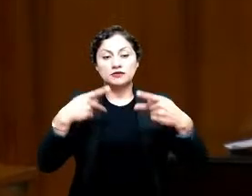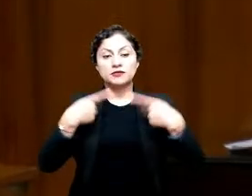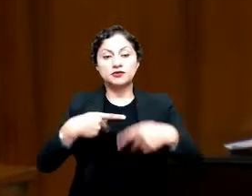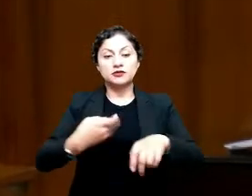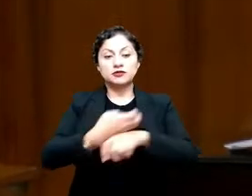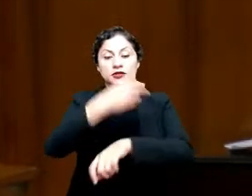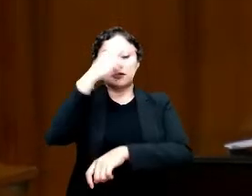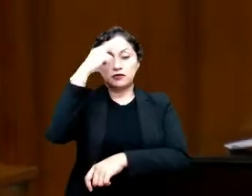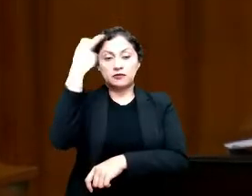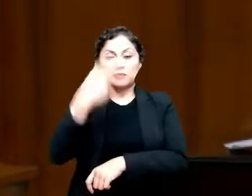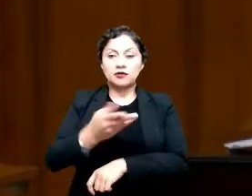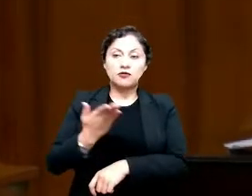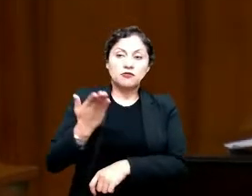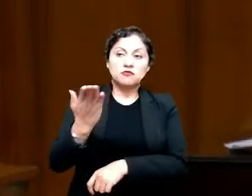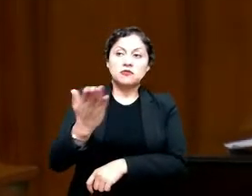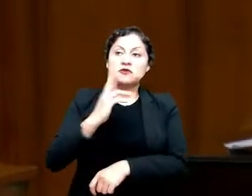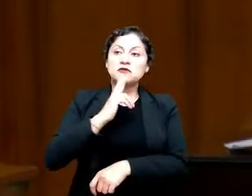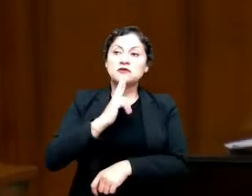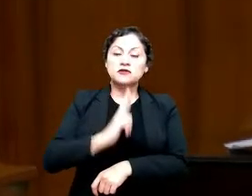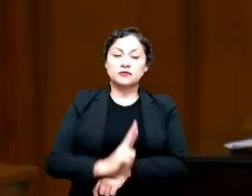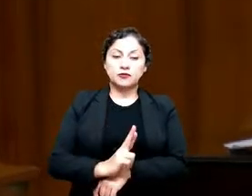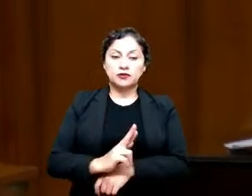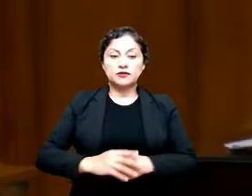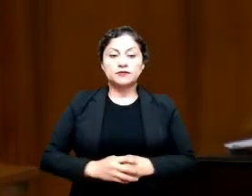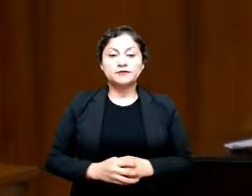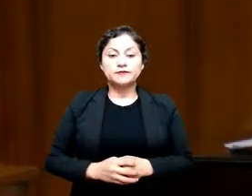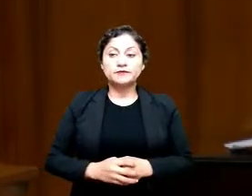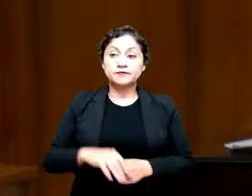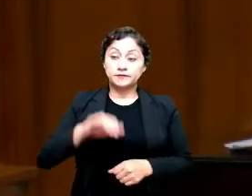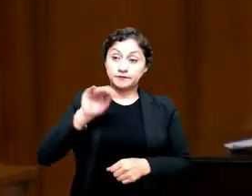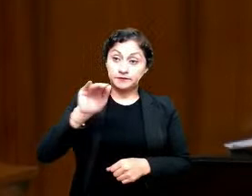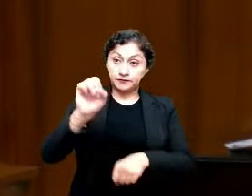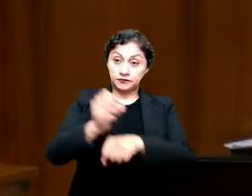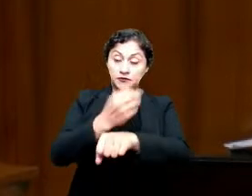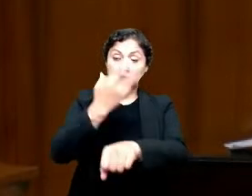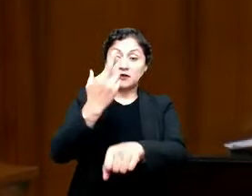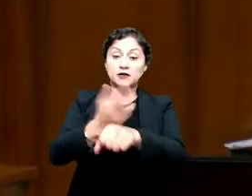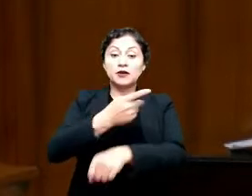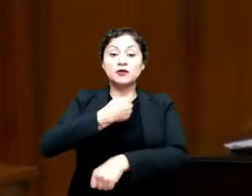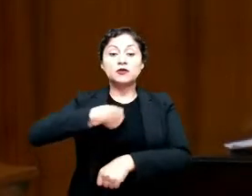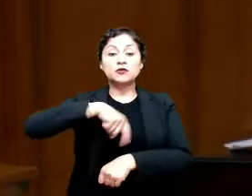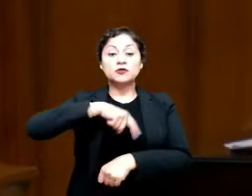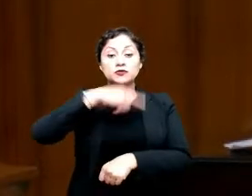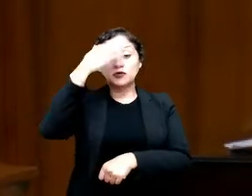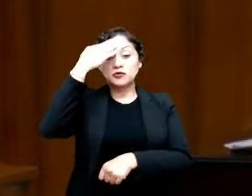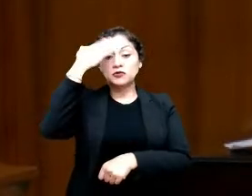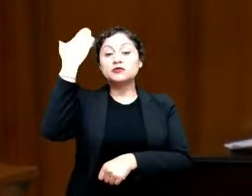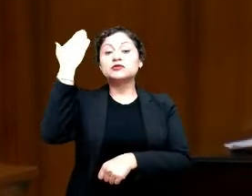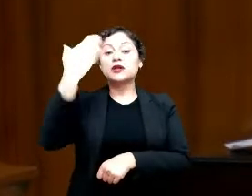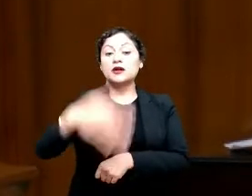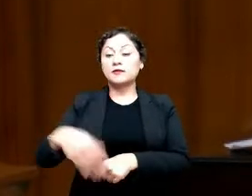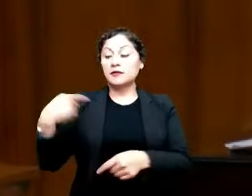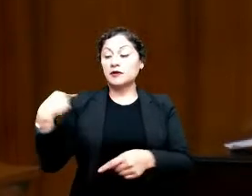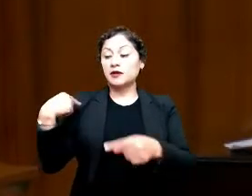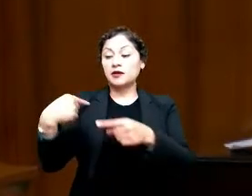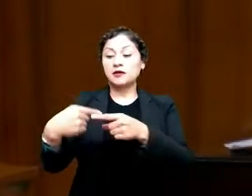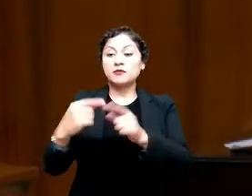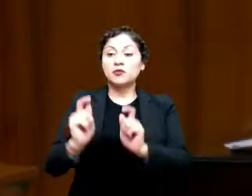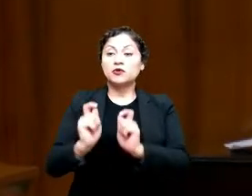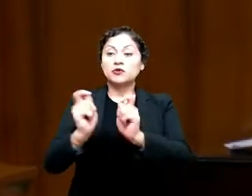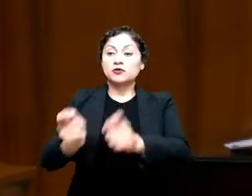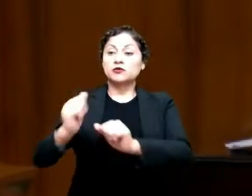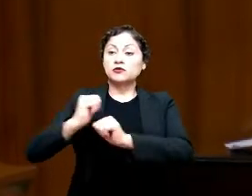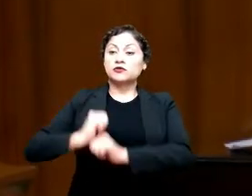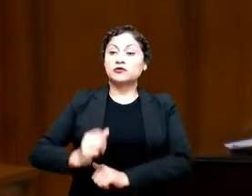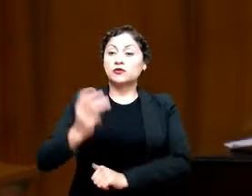resultados. Señor secretario, estamos ciertos de que usted lleva 3 meses en esta